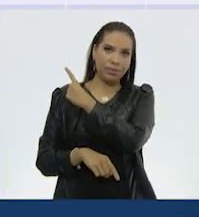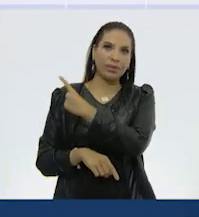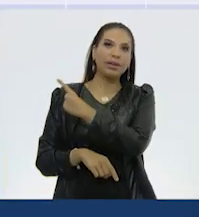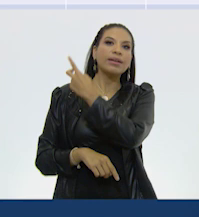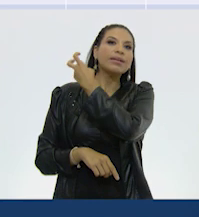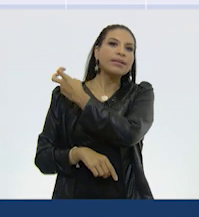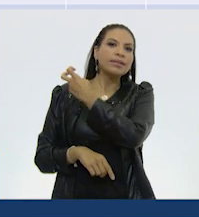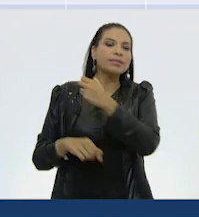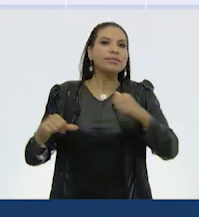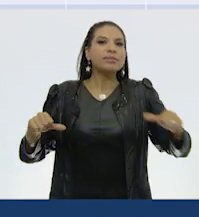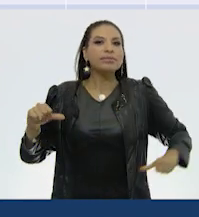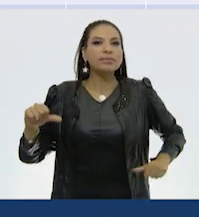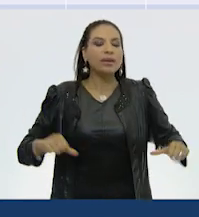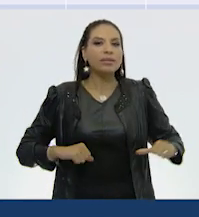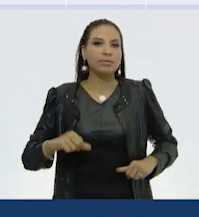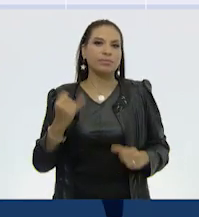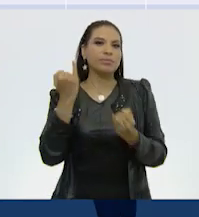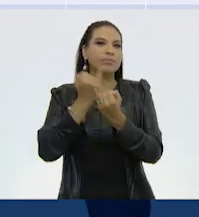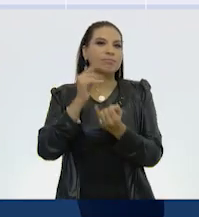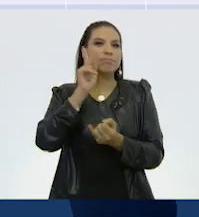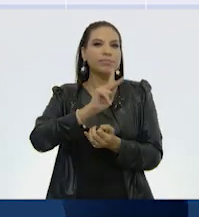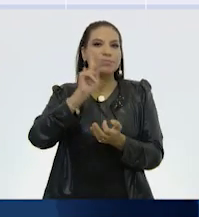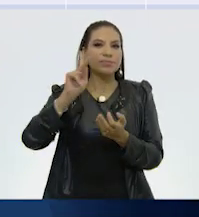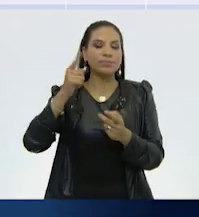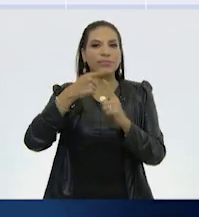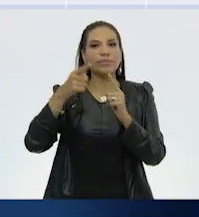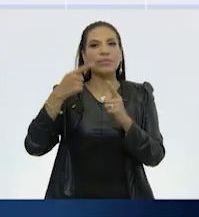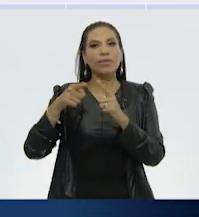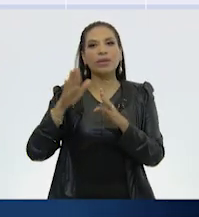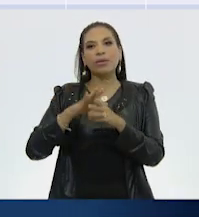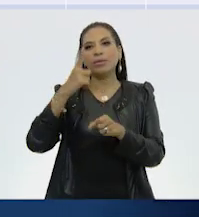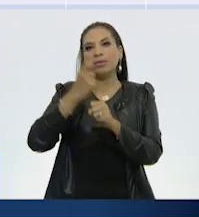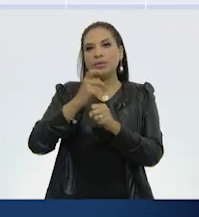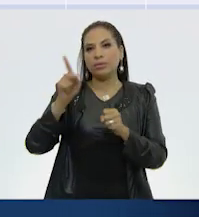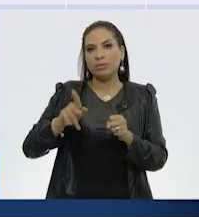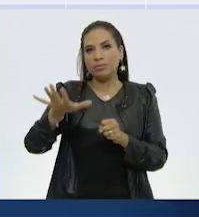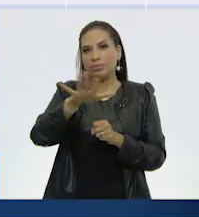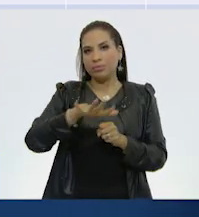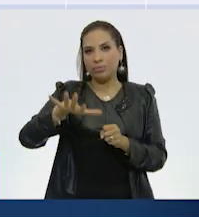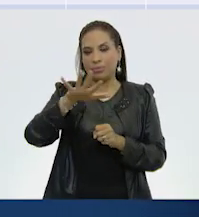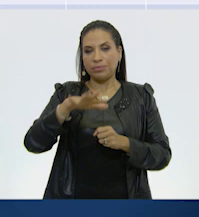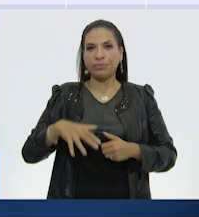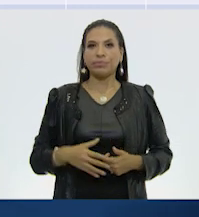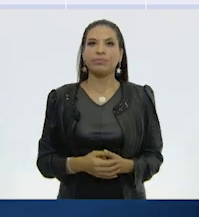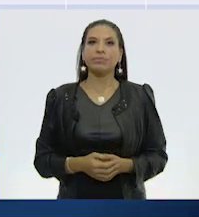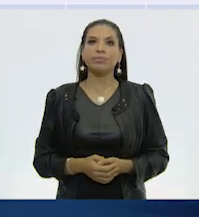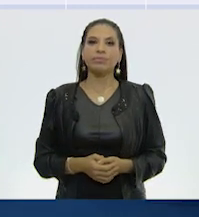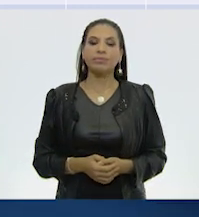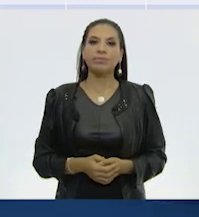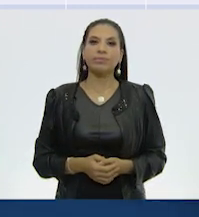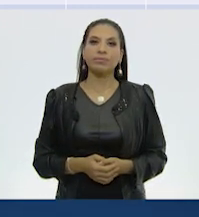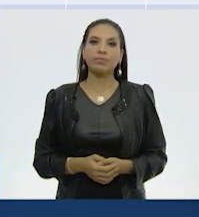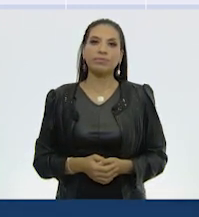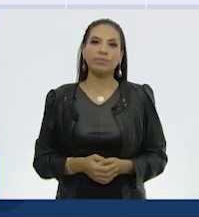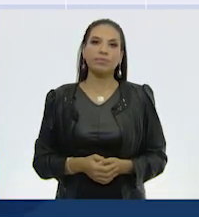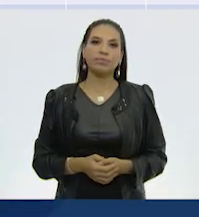estas actividades son similares en cada uno de los primeros asentamientos.